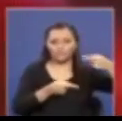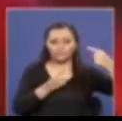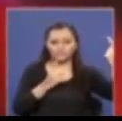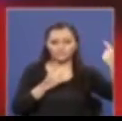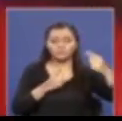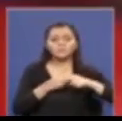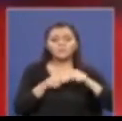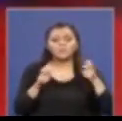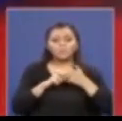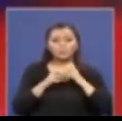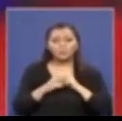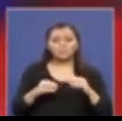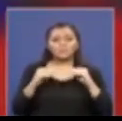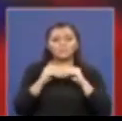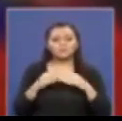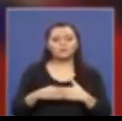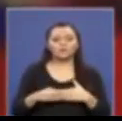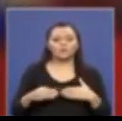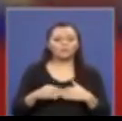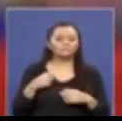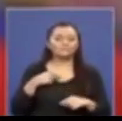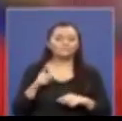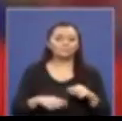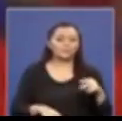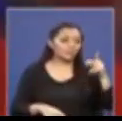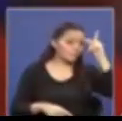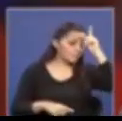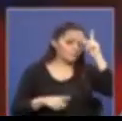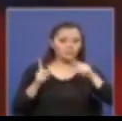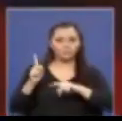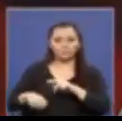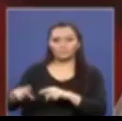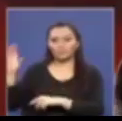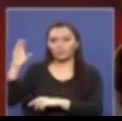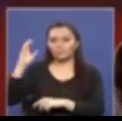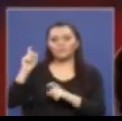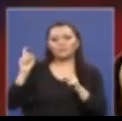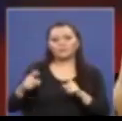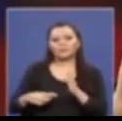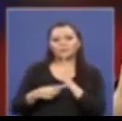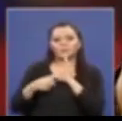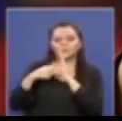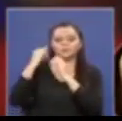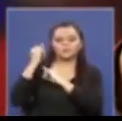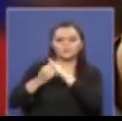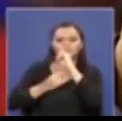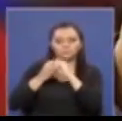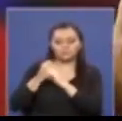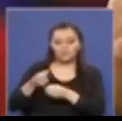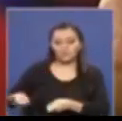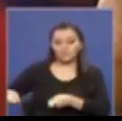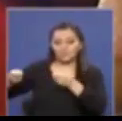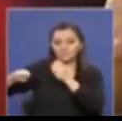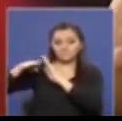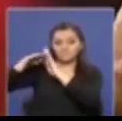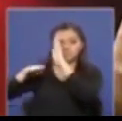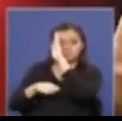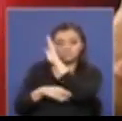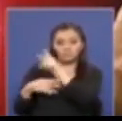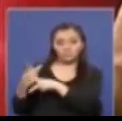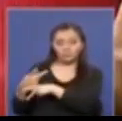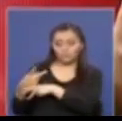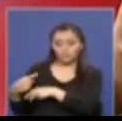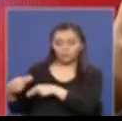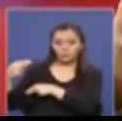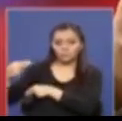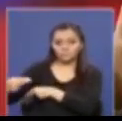podemos responder a la depreciación peruana con la depreciación de nuestra moneda. Tenemos que responder con salvaguardia, con canastas transfronterizas y